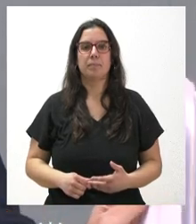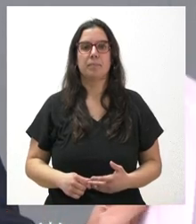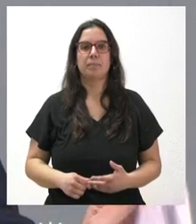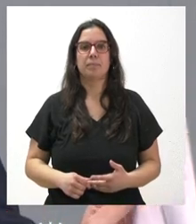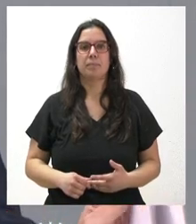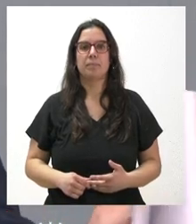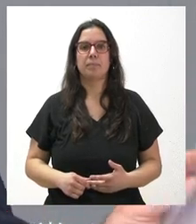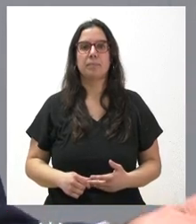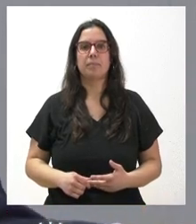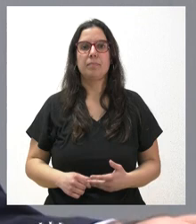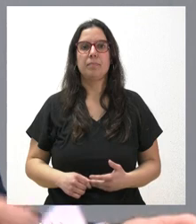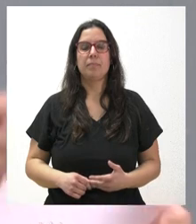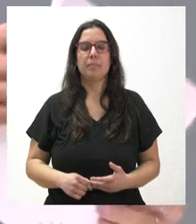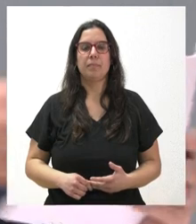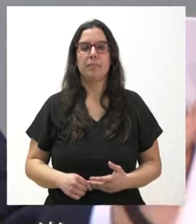gobierno